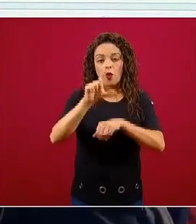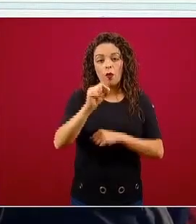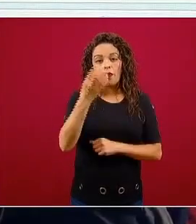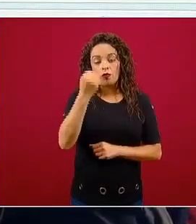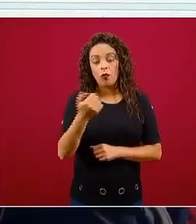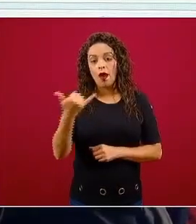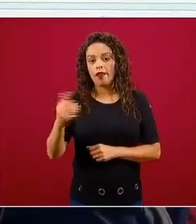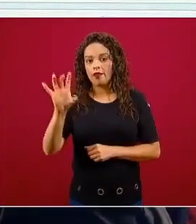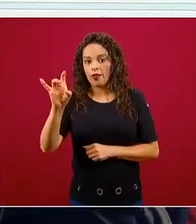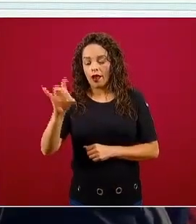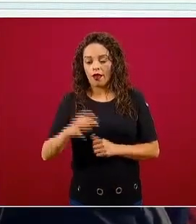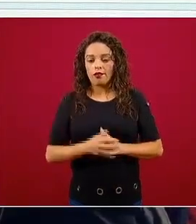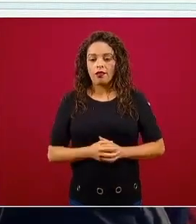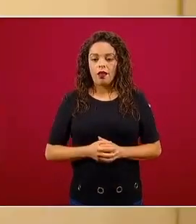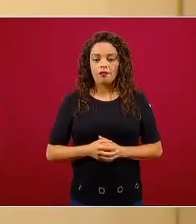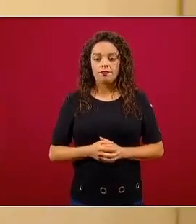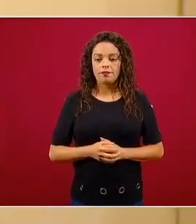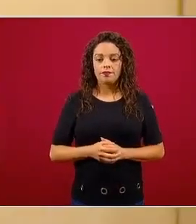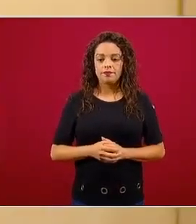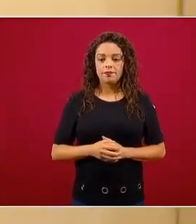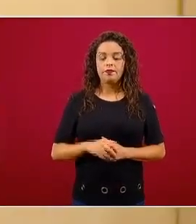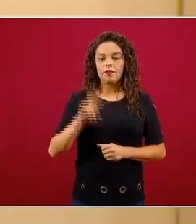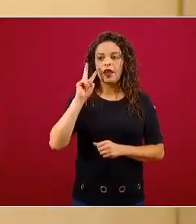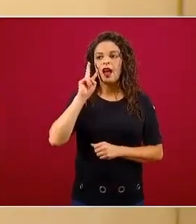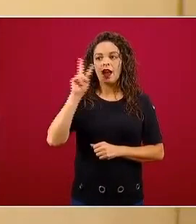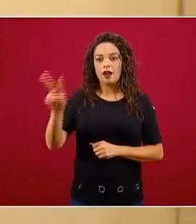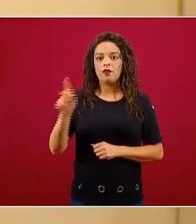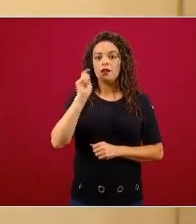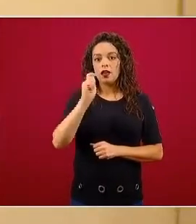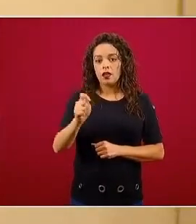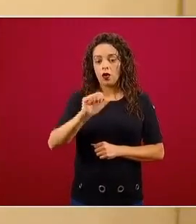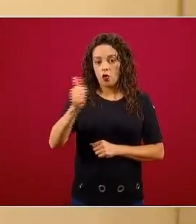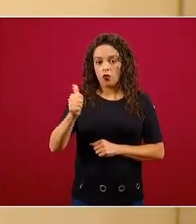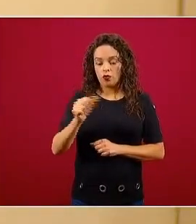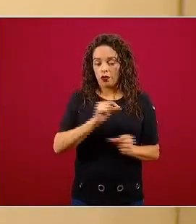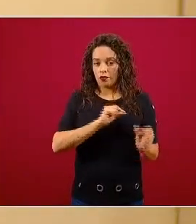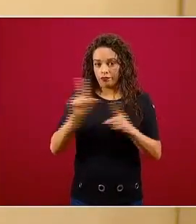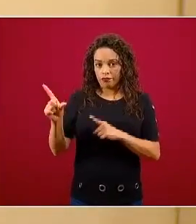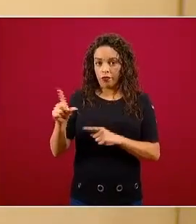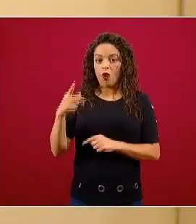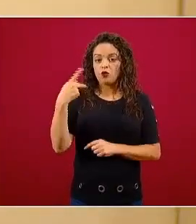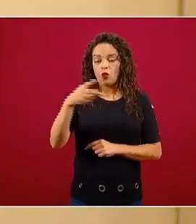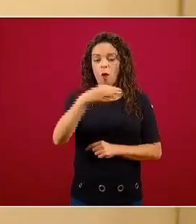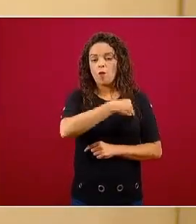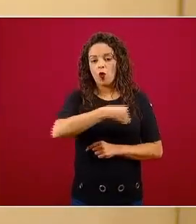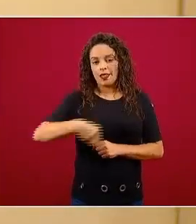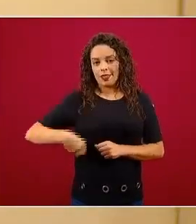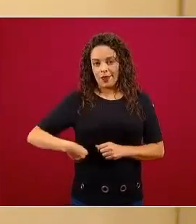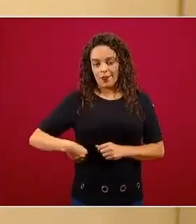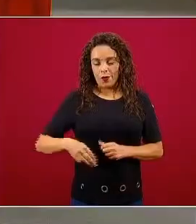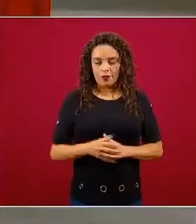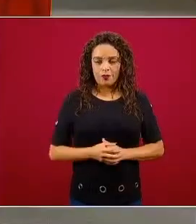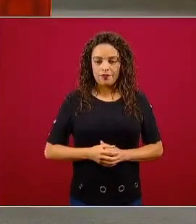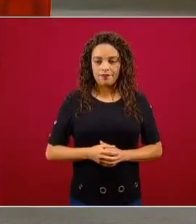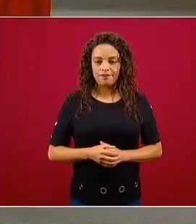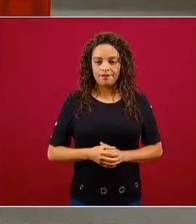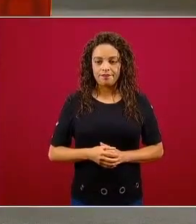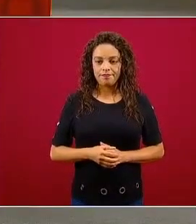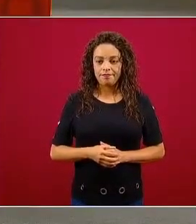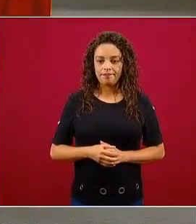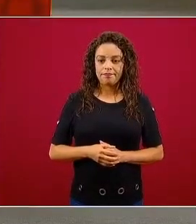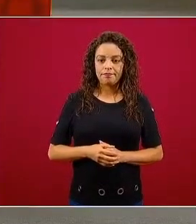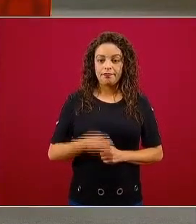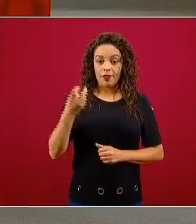Veamos el comportamiento de sus principales municipios en la siguiente diapositiva. Bien, aquí vemos esta escalada